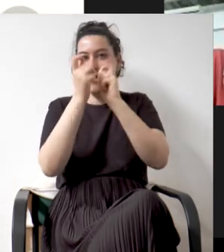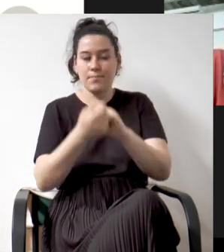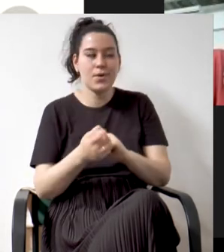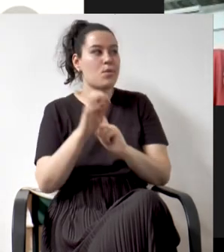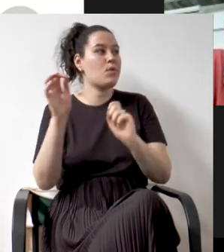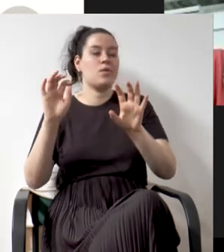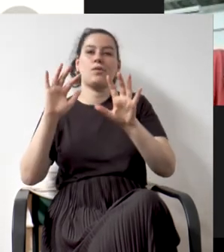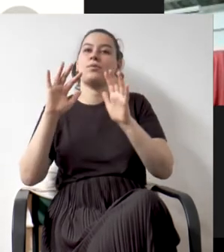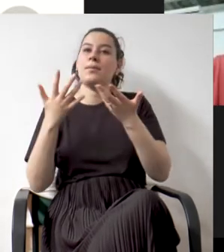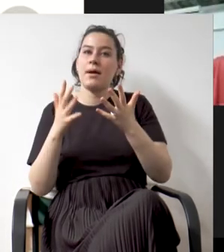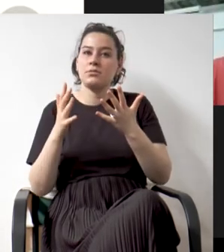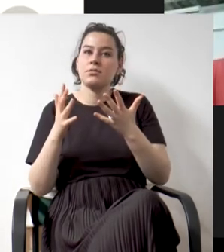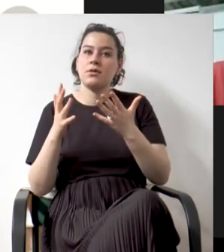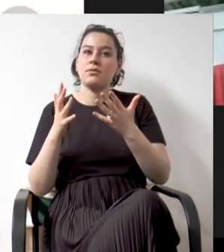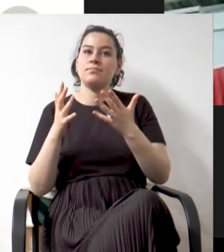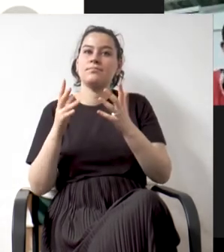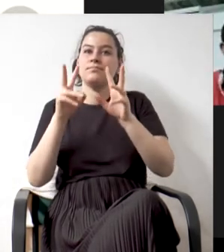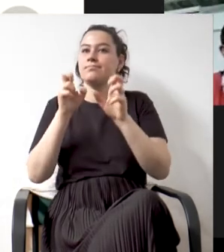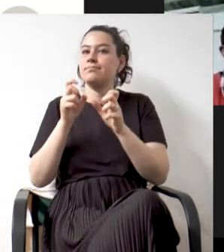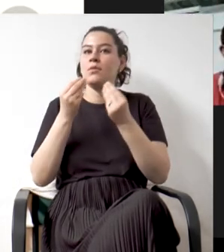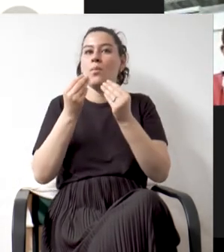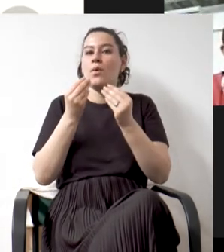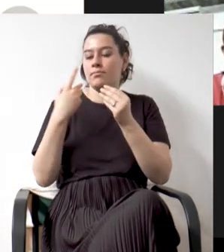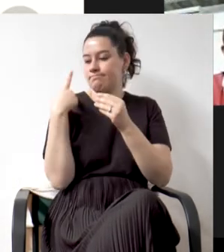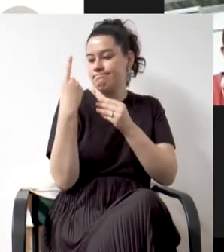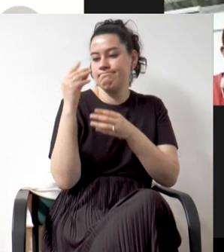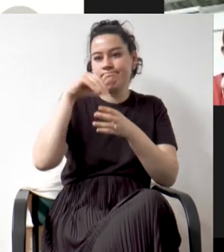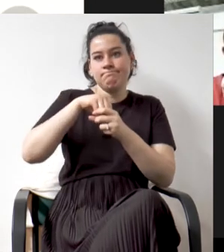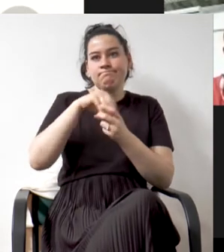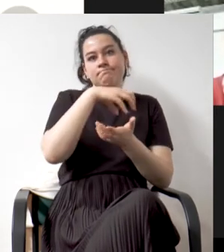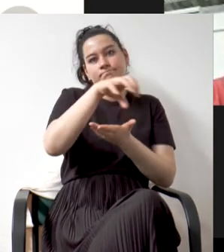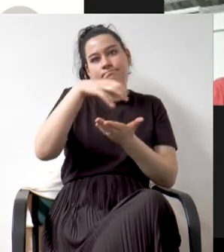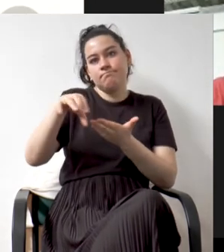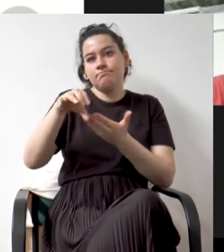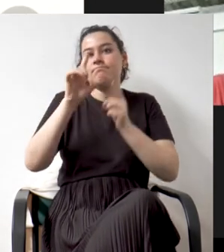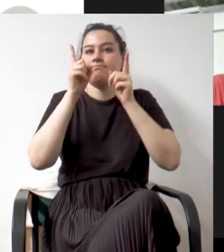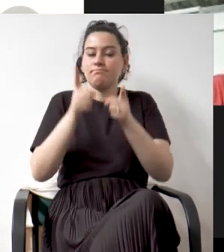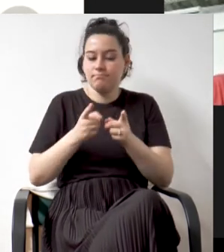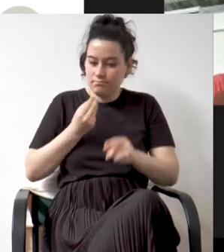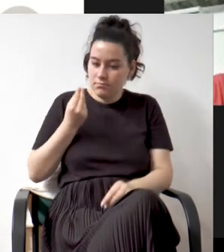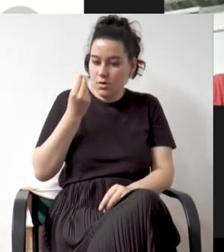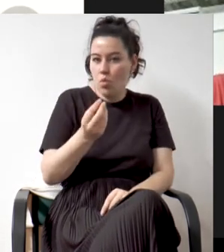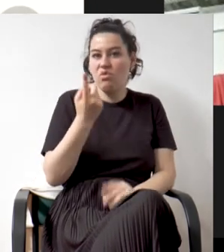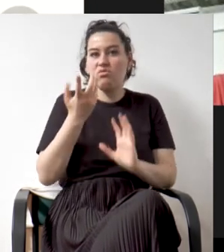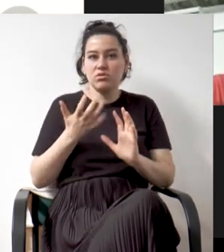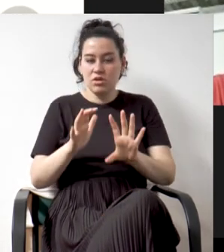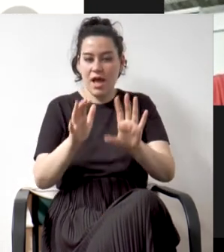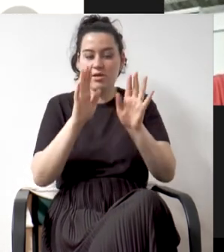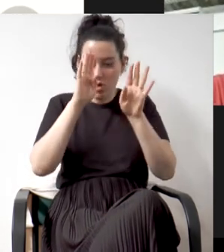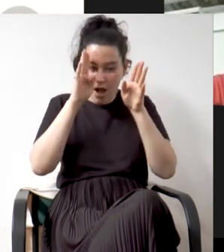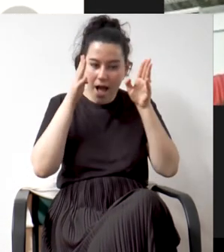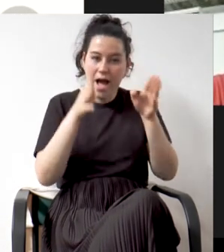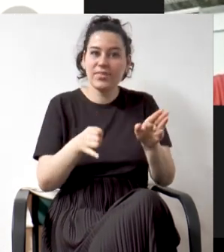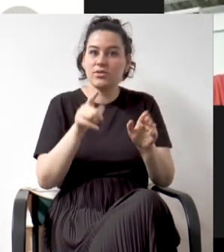con la dirección de los departamentos, con la asignación o no de un funcionario que atienda un